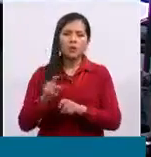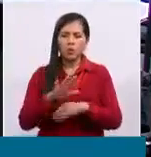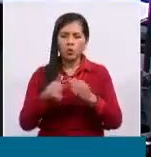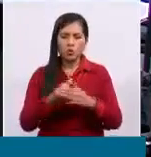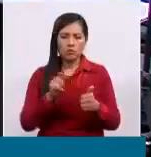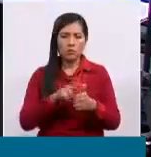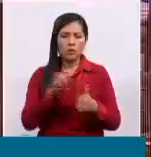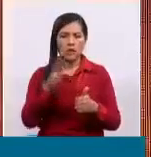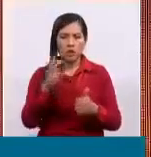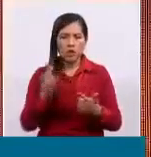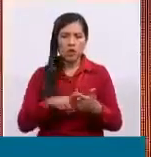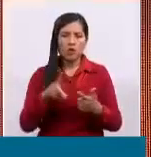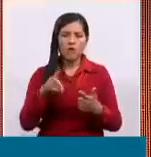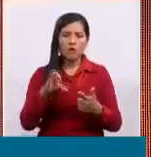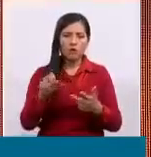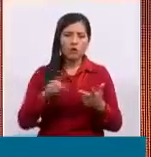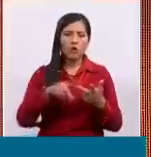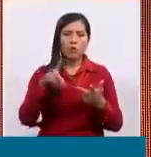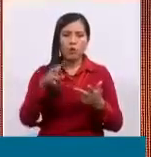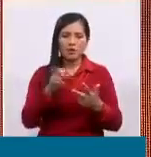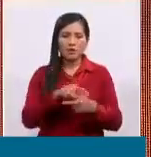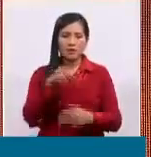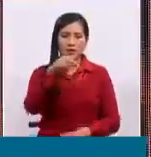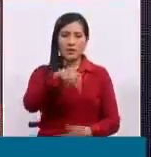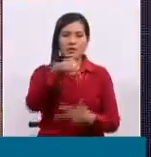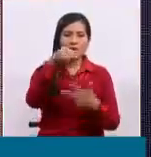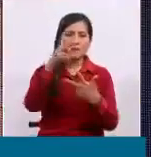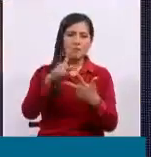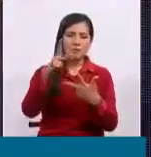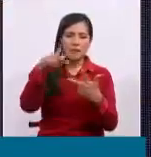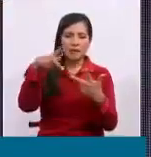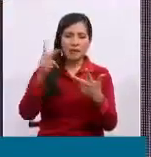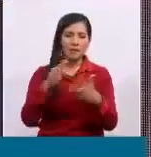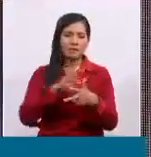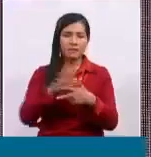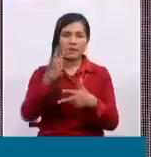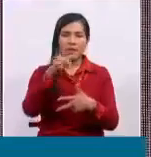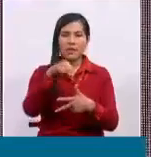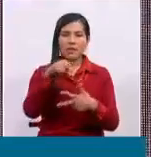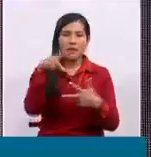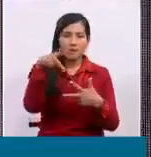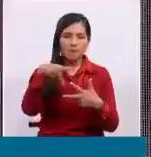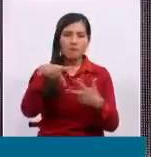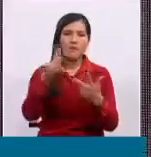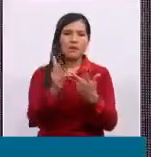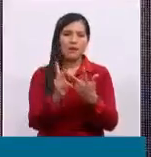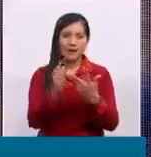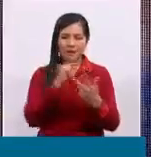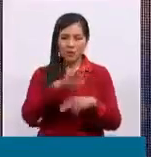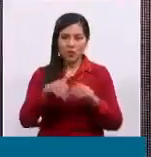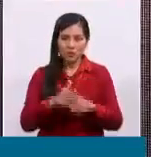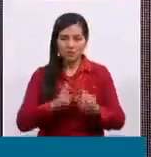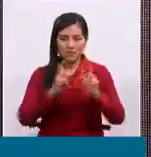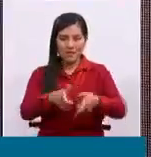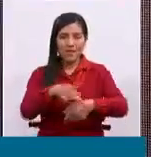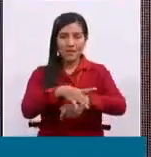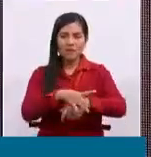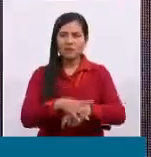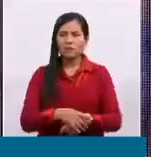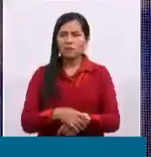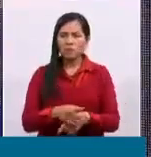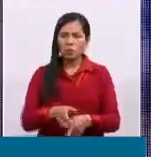el fósforo y el potasio? Un poco para entender cómo esta planta que va a producir el NPK contiene todos